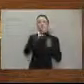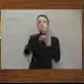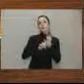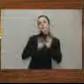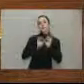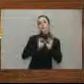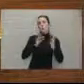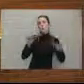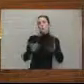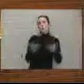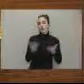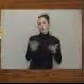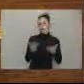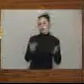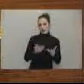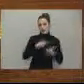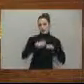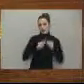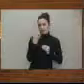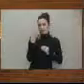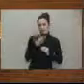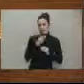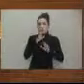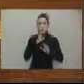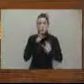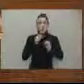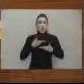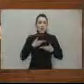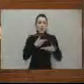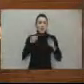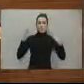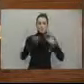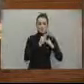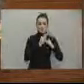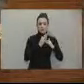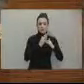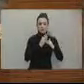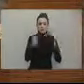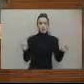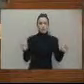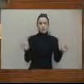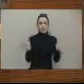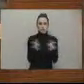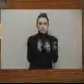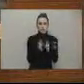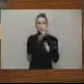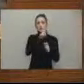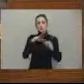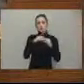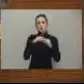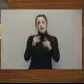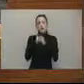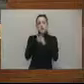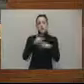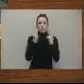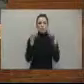digamos, de urgencia, que en todo caso pueden paliar o permitir detener de alguna manera esa hemorragia de usuarios que padece el